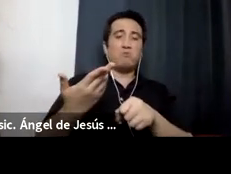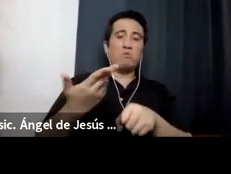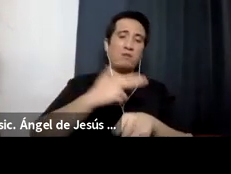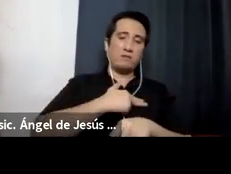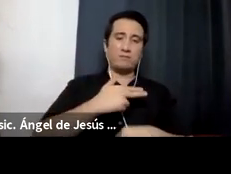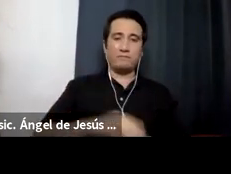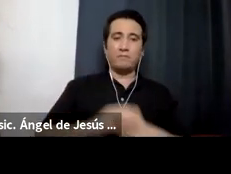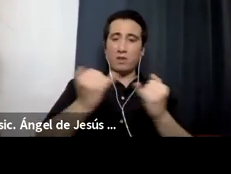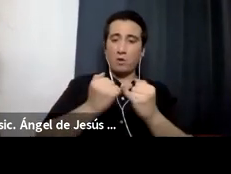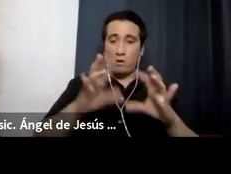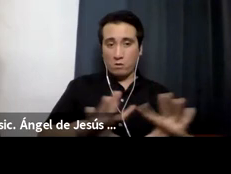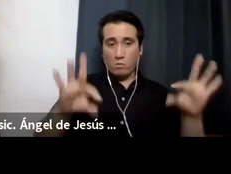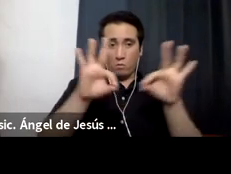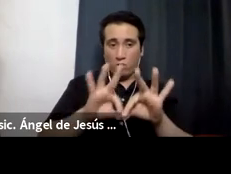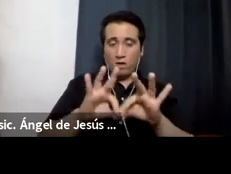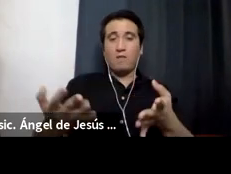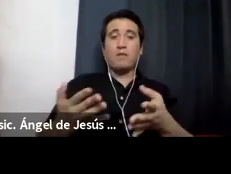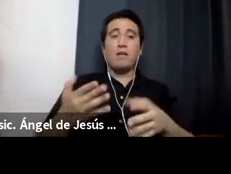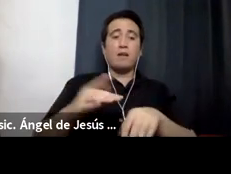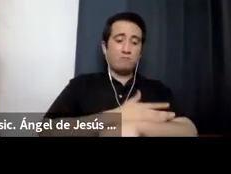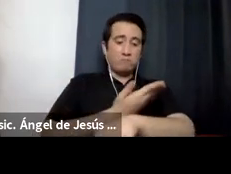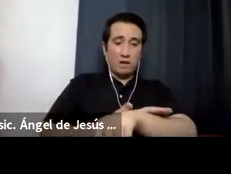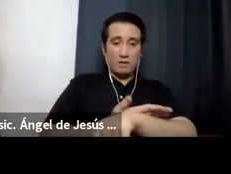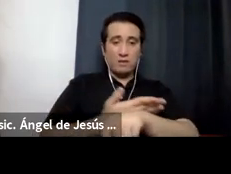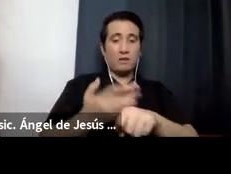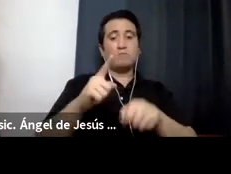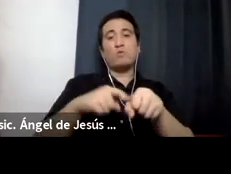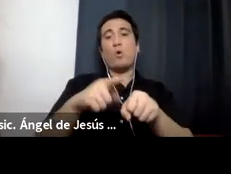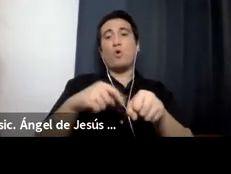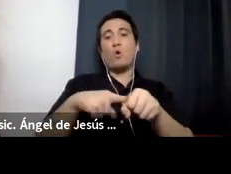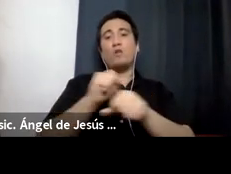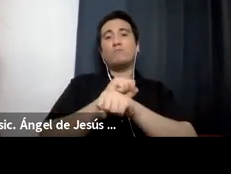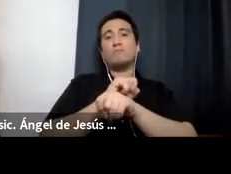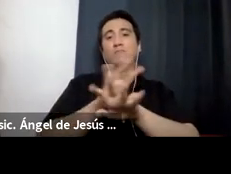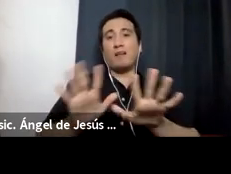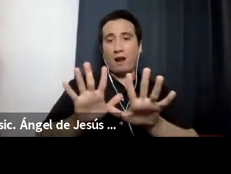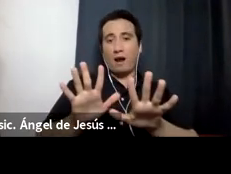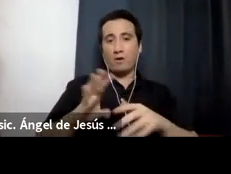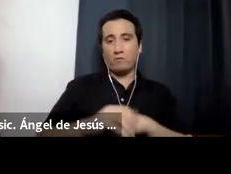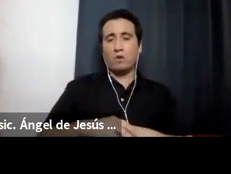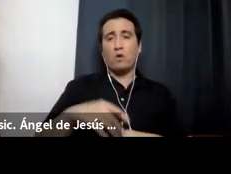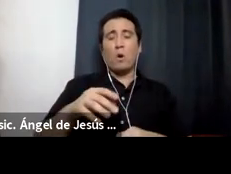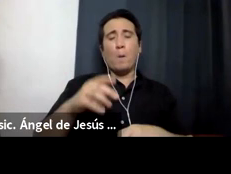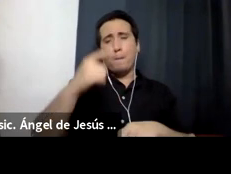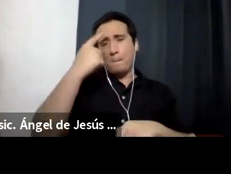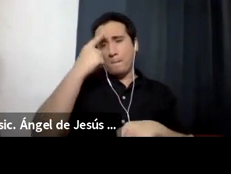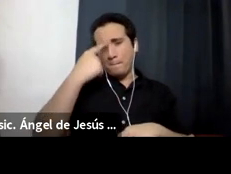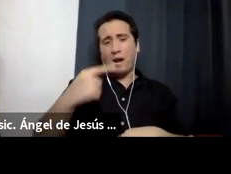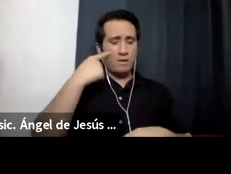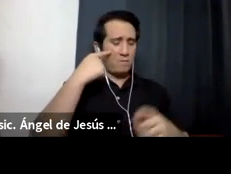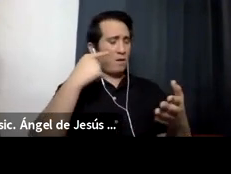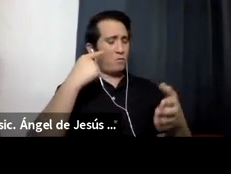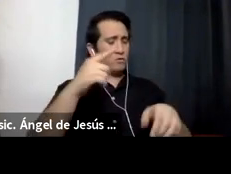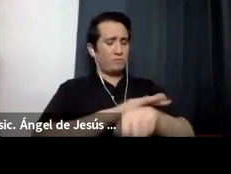calcetines sean claros. Si los calcetines son claros, si hay algún tipo de sangrado, ¿no? O algún tipo de lesión,